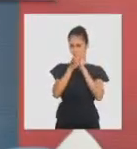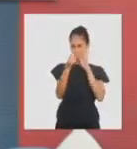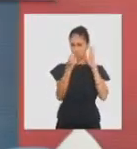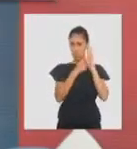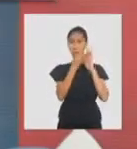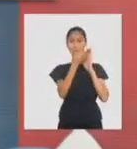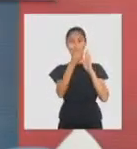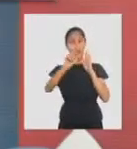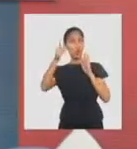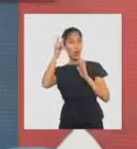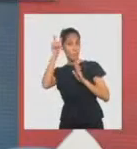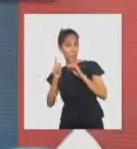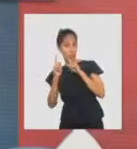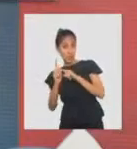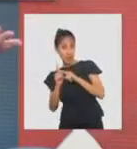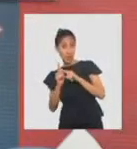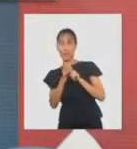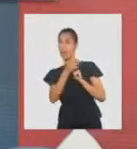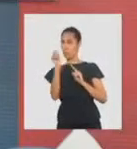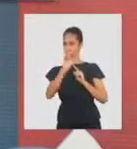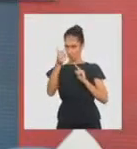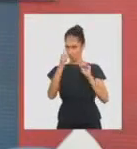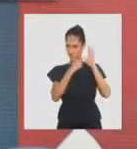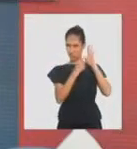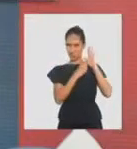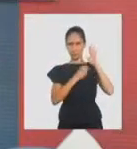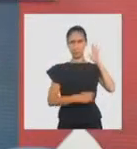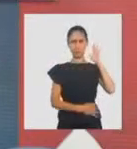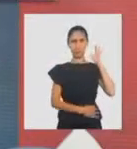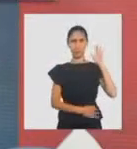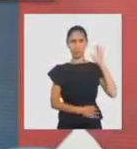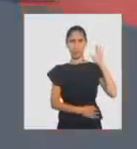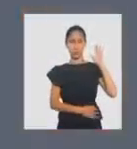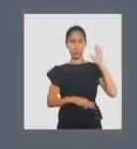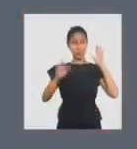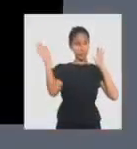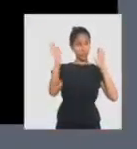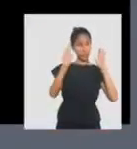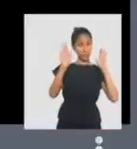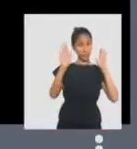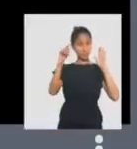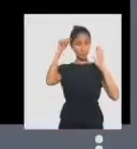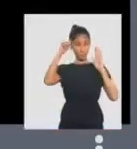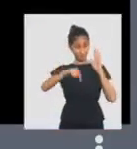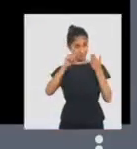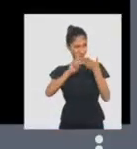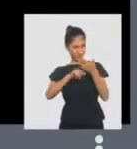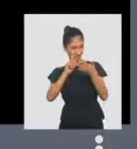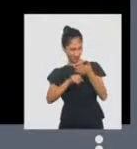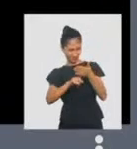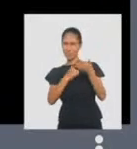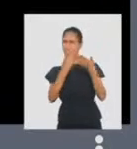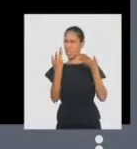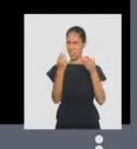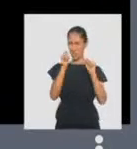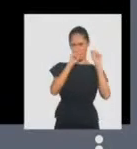un emprendedor como ustedes les vende a personas extranjeras. Veamos. Hello, is this